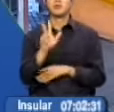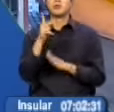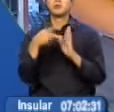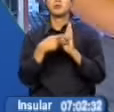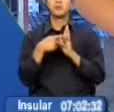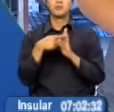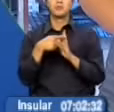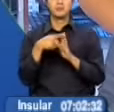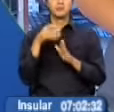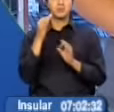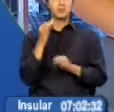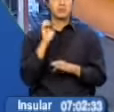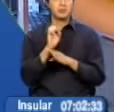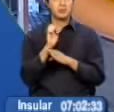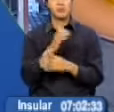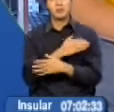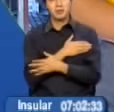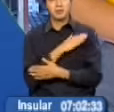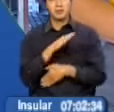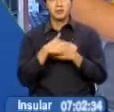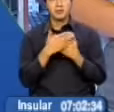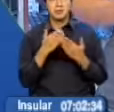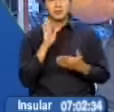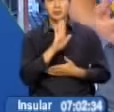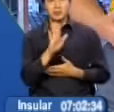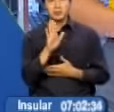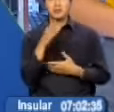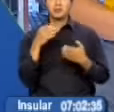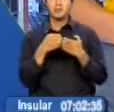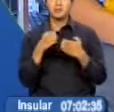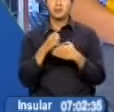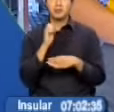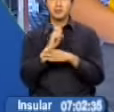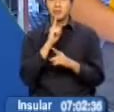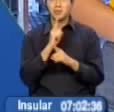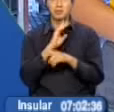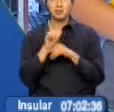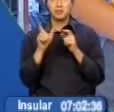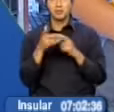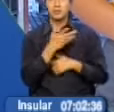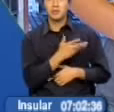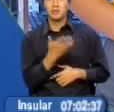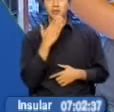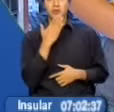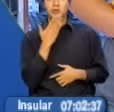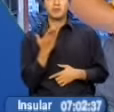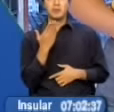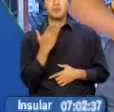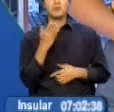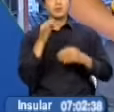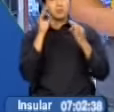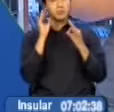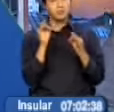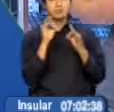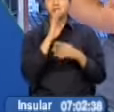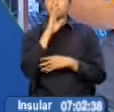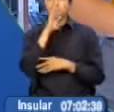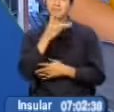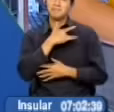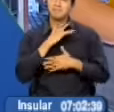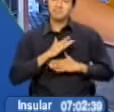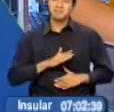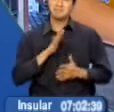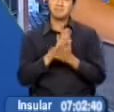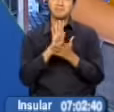queden aquí en nuestra casa un abrazo para todos nuestros seleccionados y para todo el público para vivir esta fiesta deportiva como debe hacerse con mucha tranquilidad